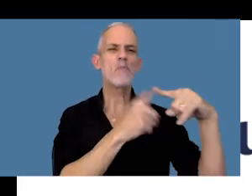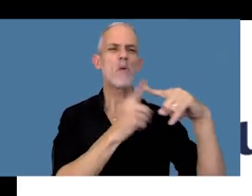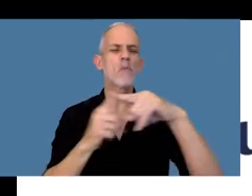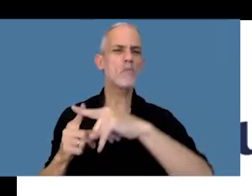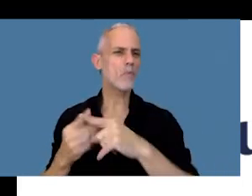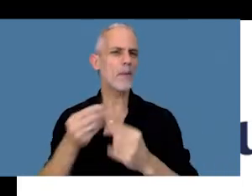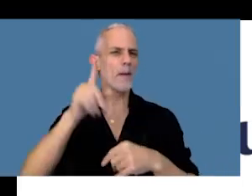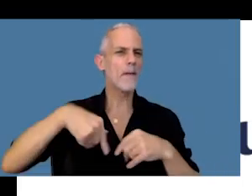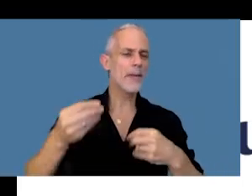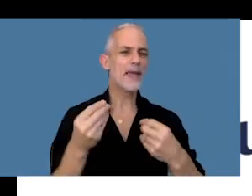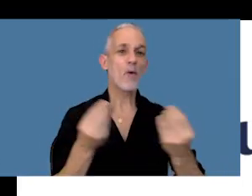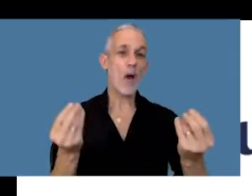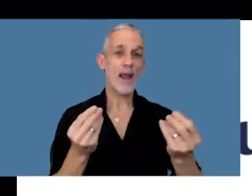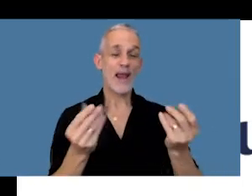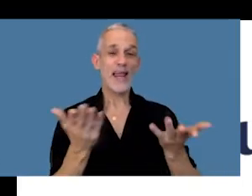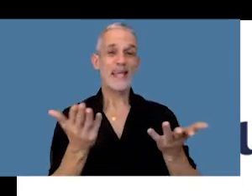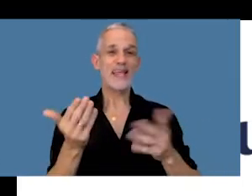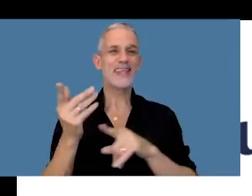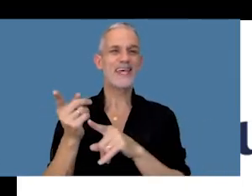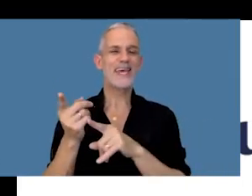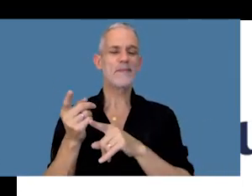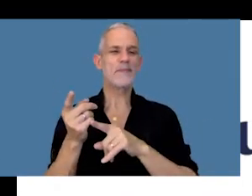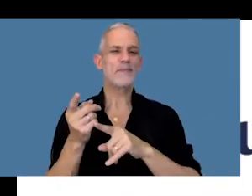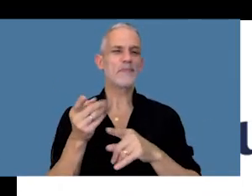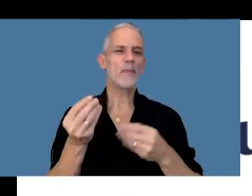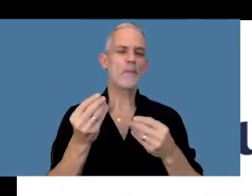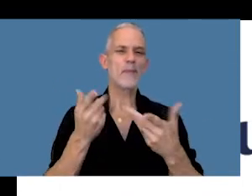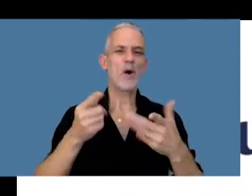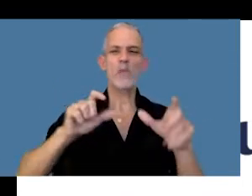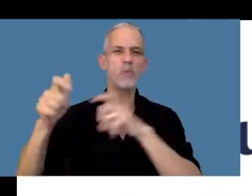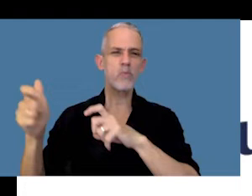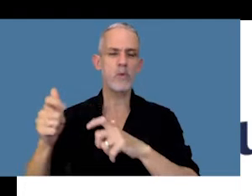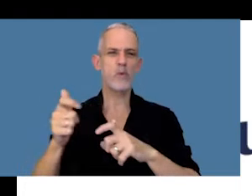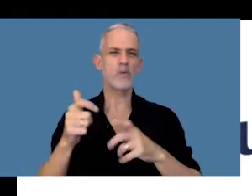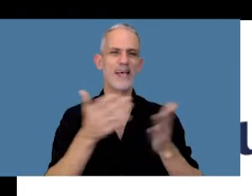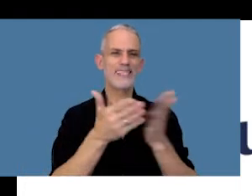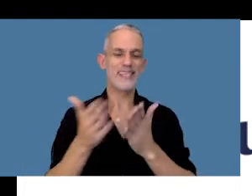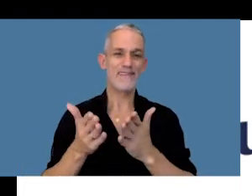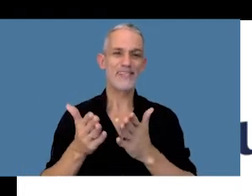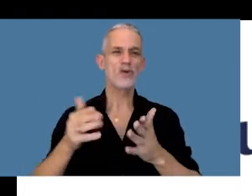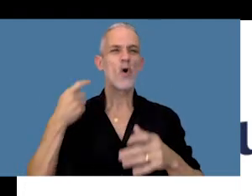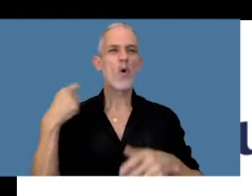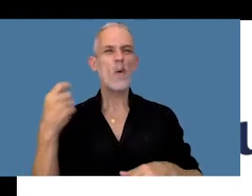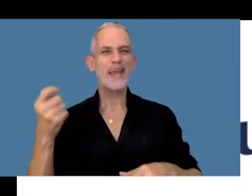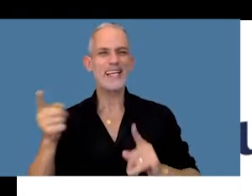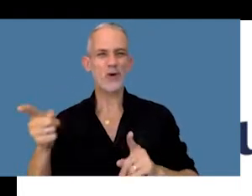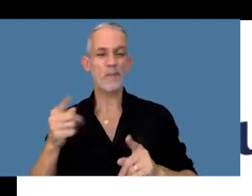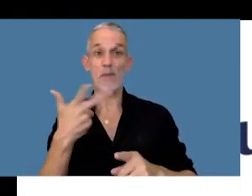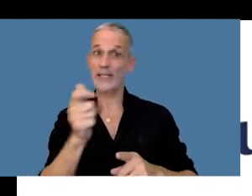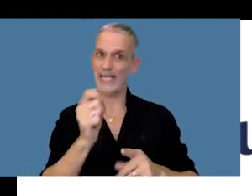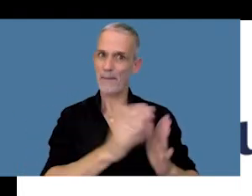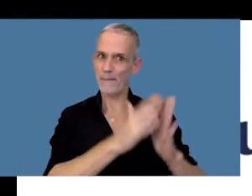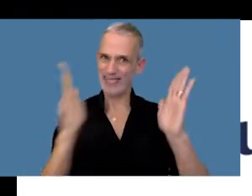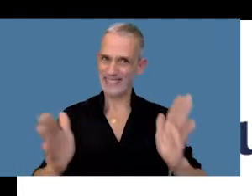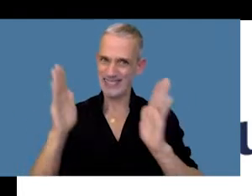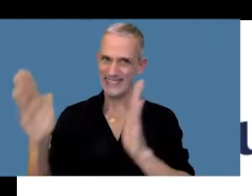dado por las prestaciones o sea, la movilidad de las prestaciones previsionales. Semestralmente,